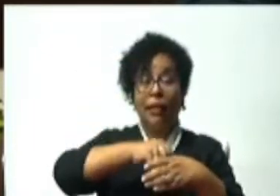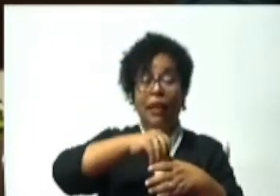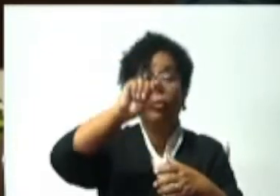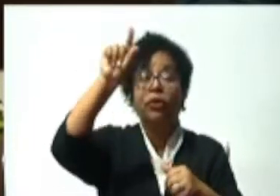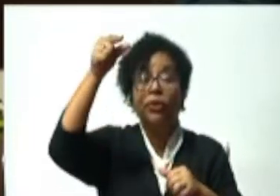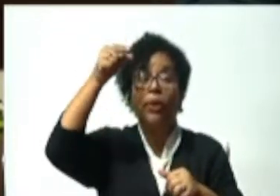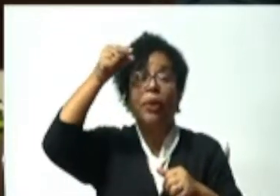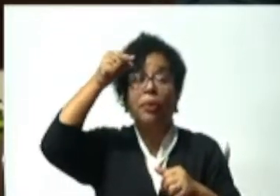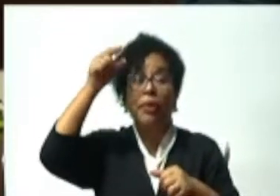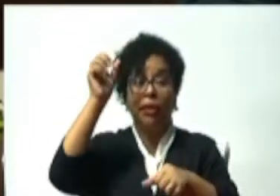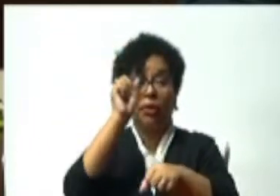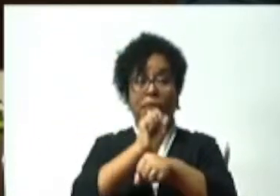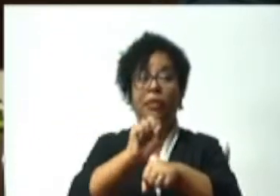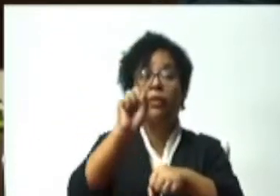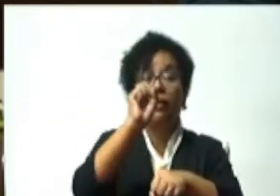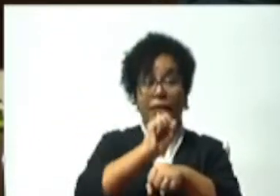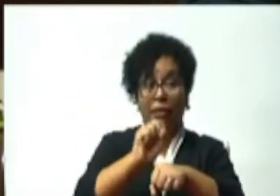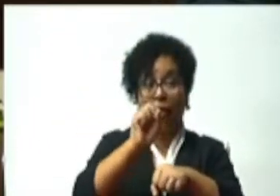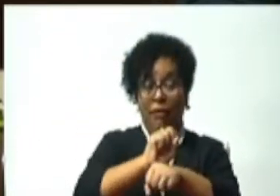da